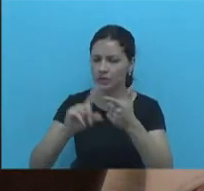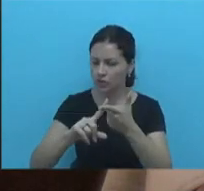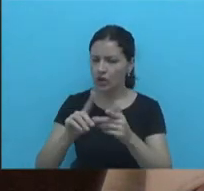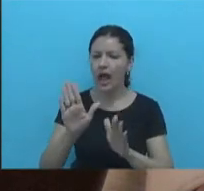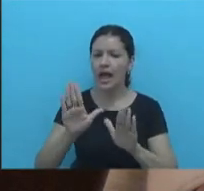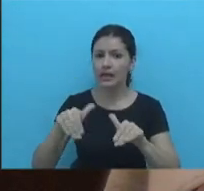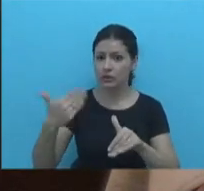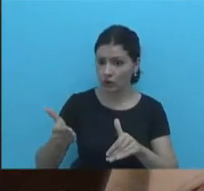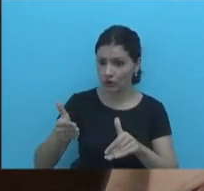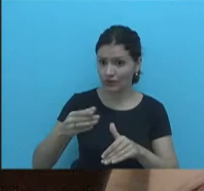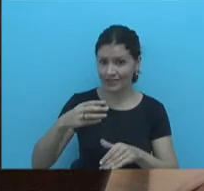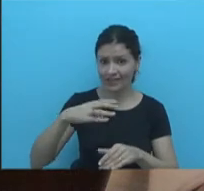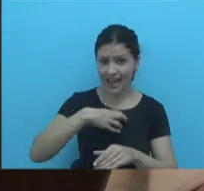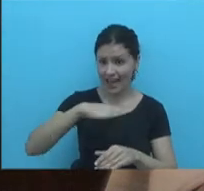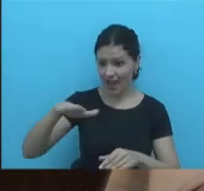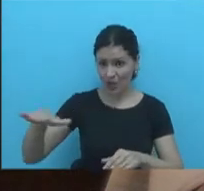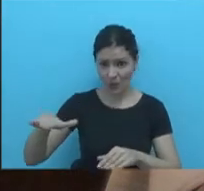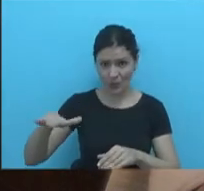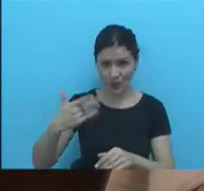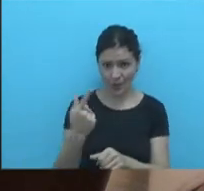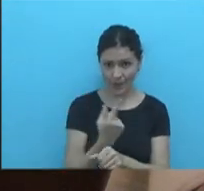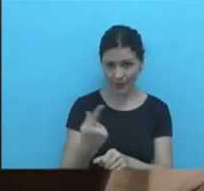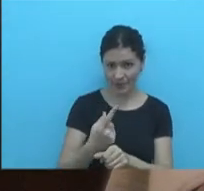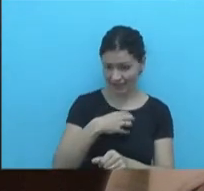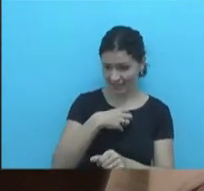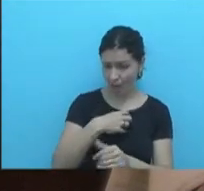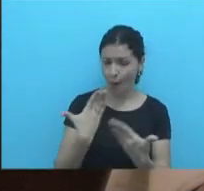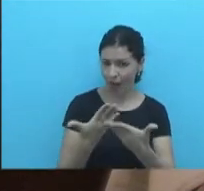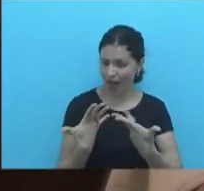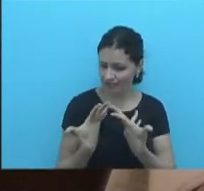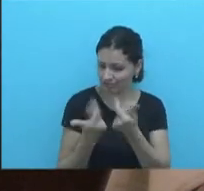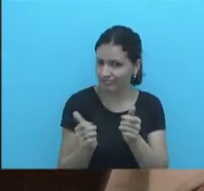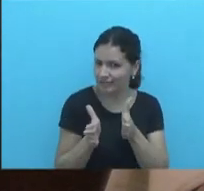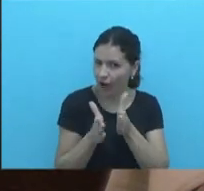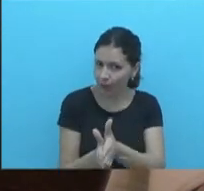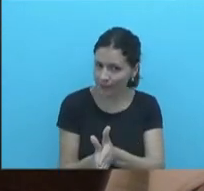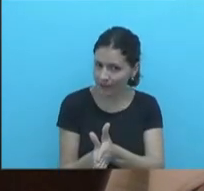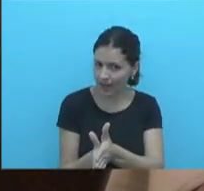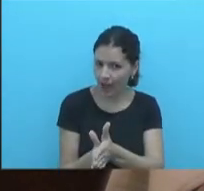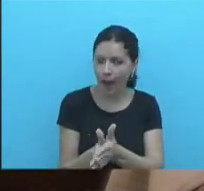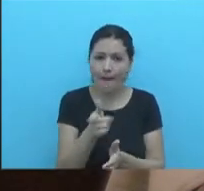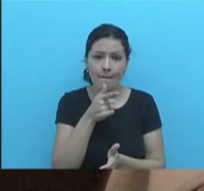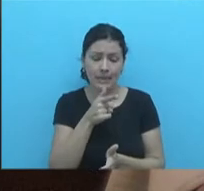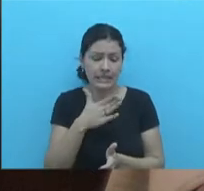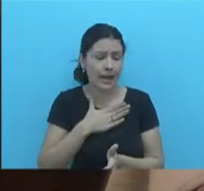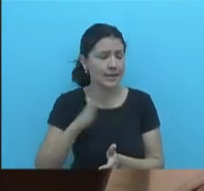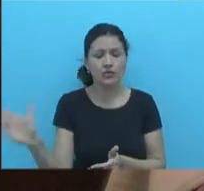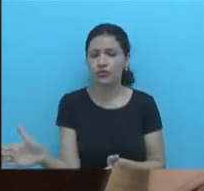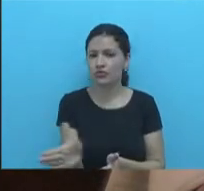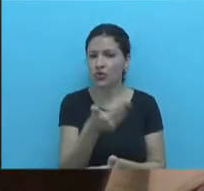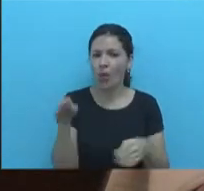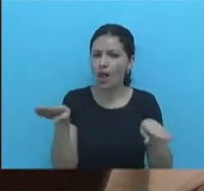ya, y no solamente del anteúltimo y el último año. Tendría que ser para todos iguales,